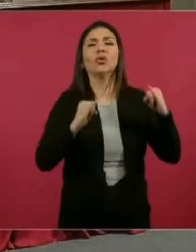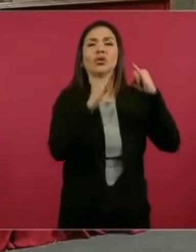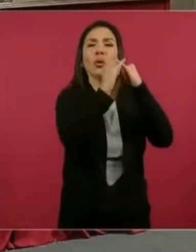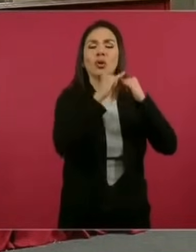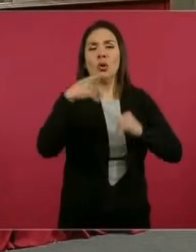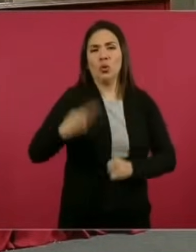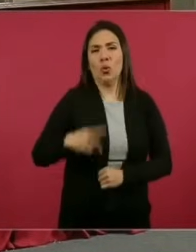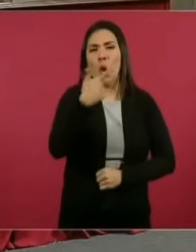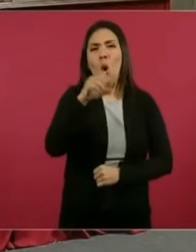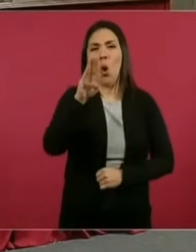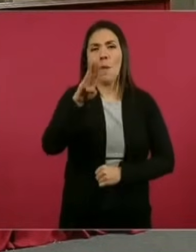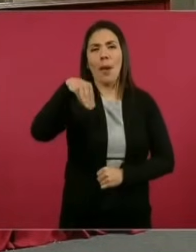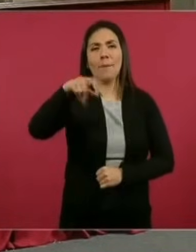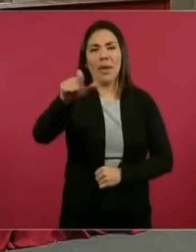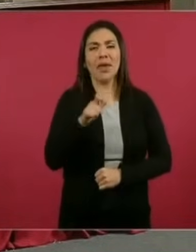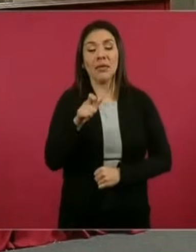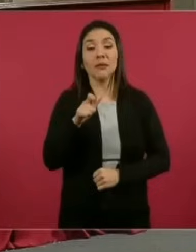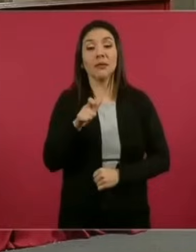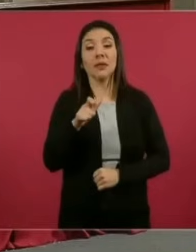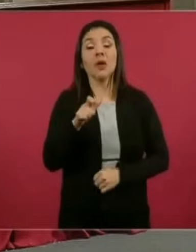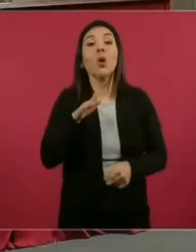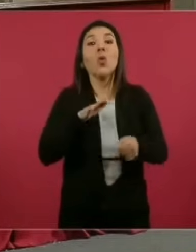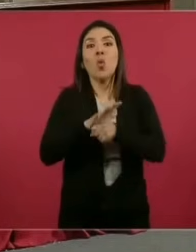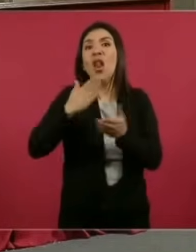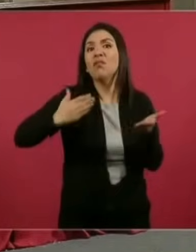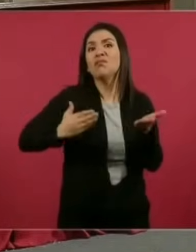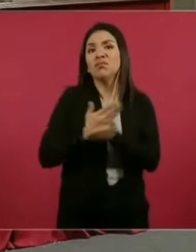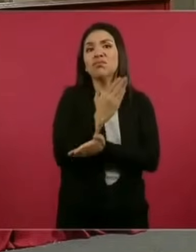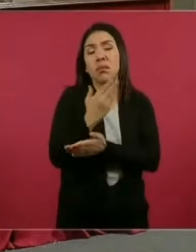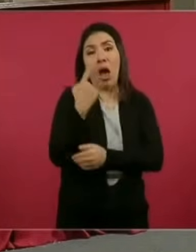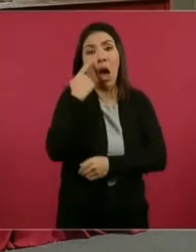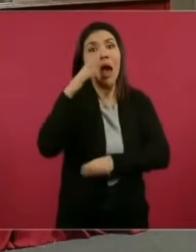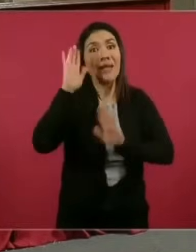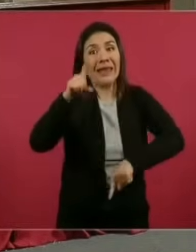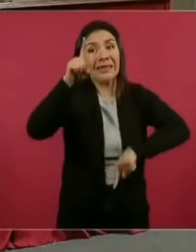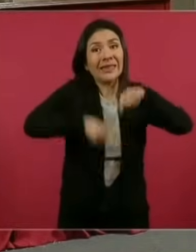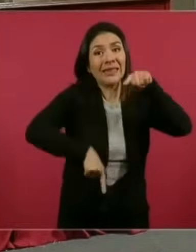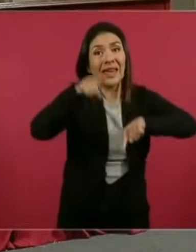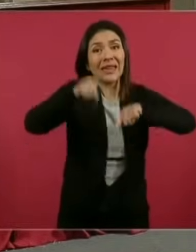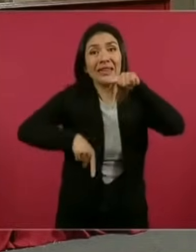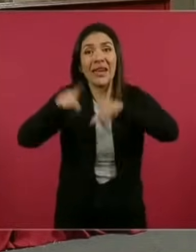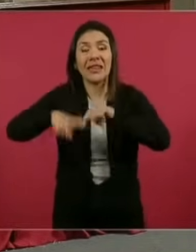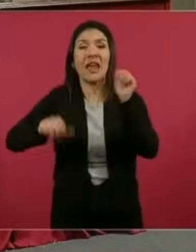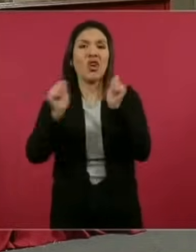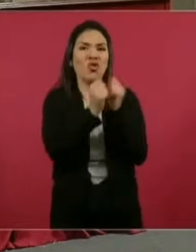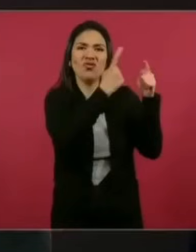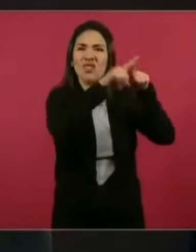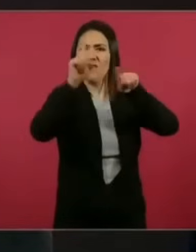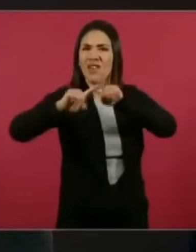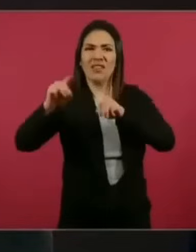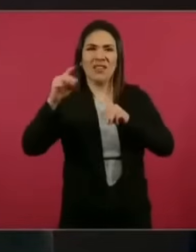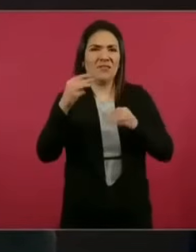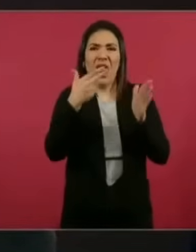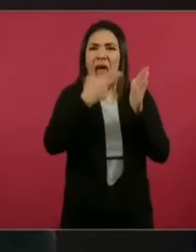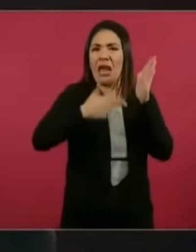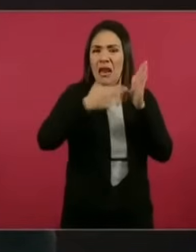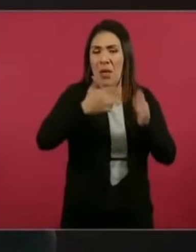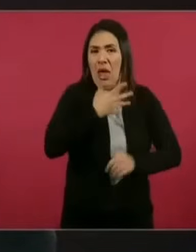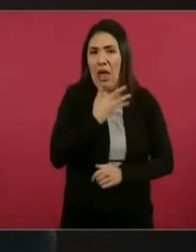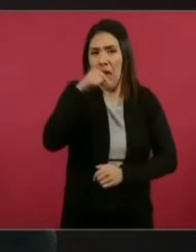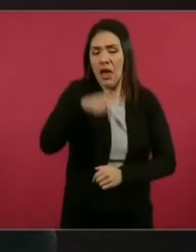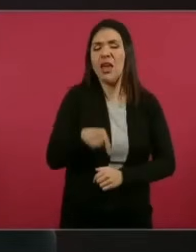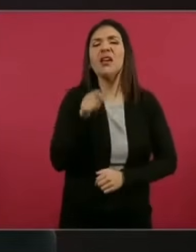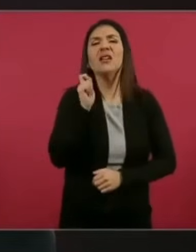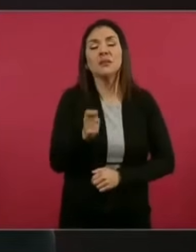de GovMX. Parte de estos ataques, que fueron mitigados por todas las herramientas que yo les he comentado,